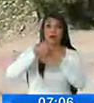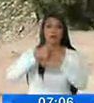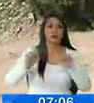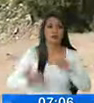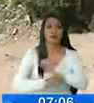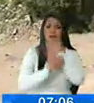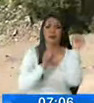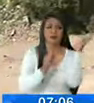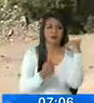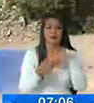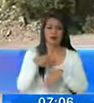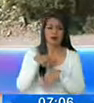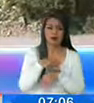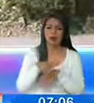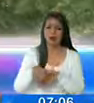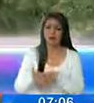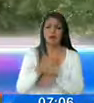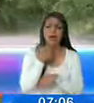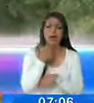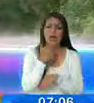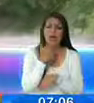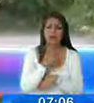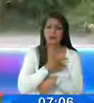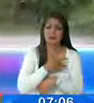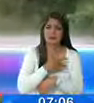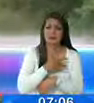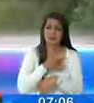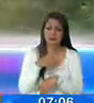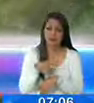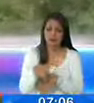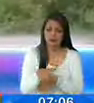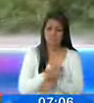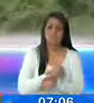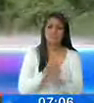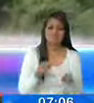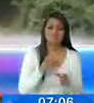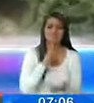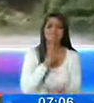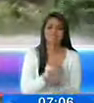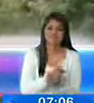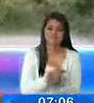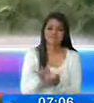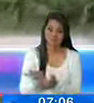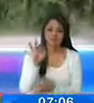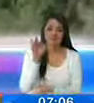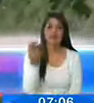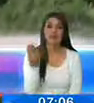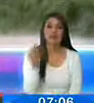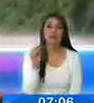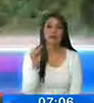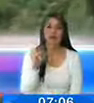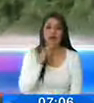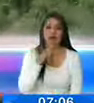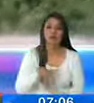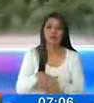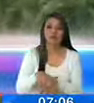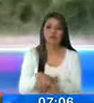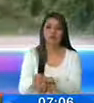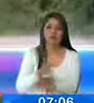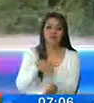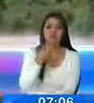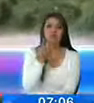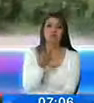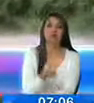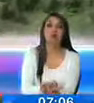y descendió. Tenía una corazonada y aunque fue doloroso, no se equivocó. Encontró al joven en medio del agua, al parecer cayó